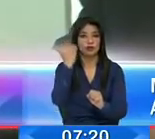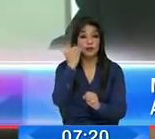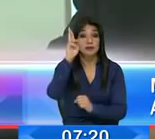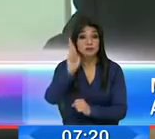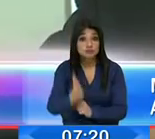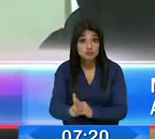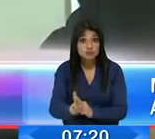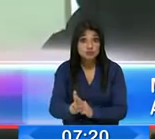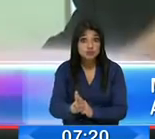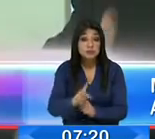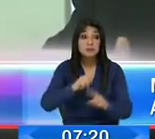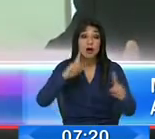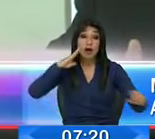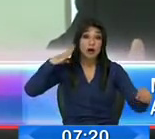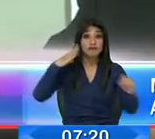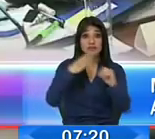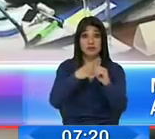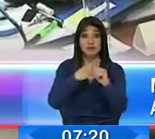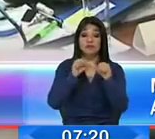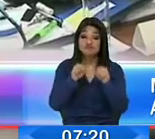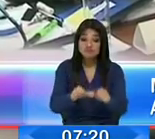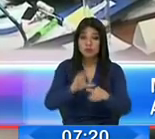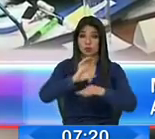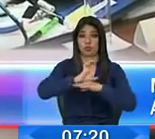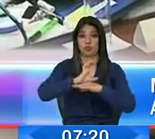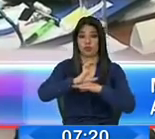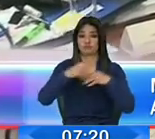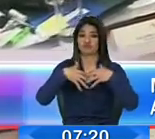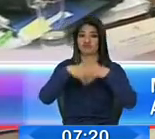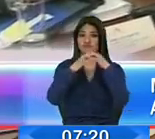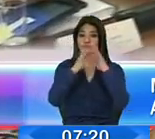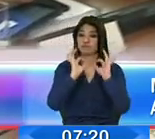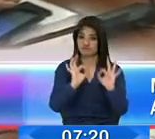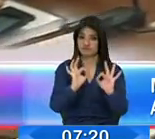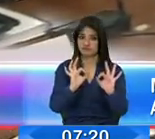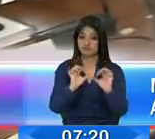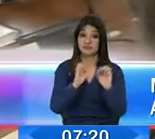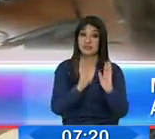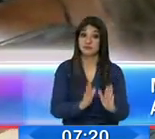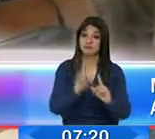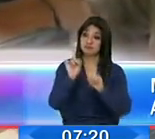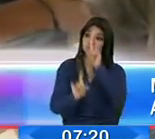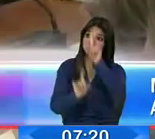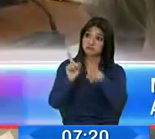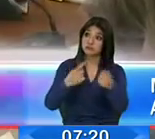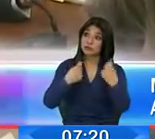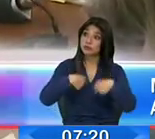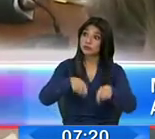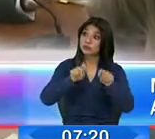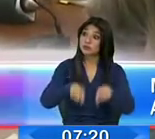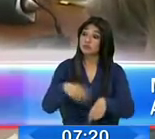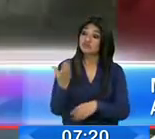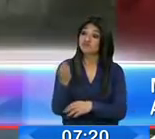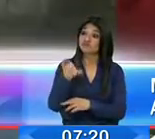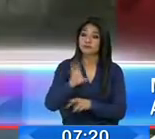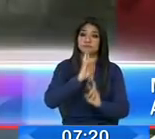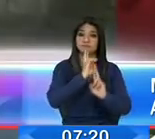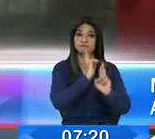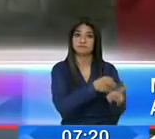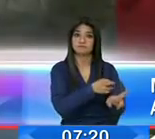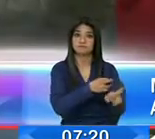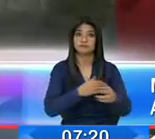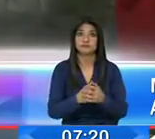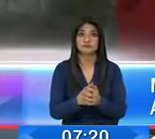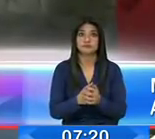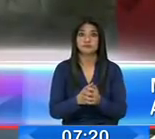pero buscándolo expandir al Ecuador. Al ser interrogado por los asambleístas sobre los contratos de inversión, también respondió. ¿Cuántos